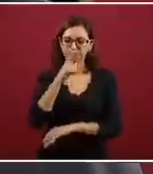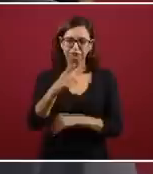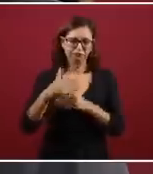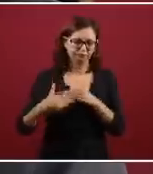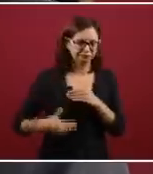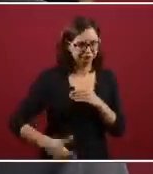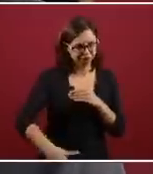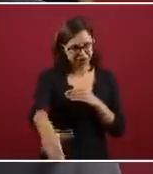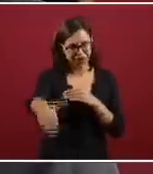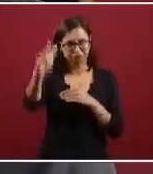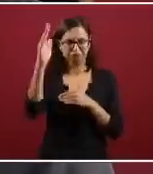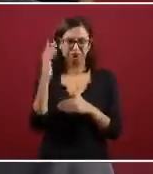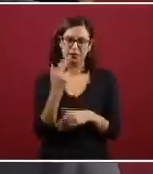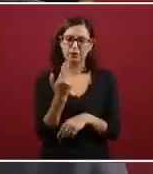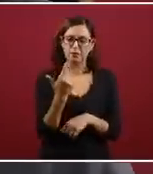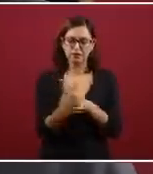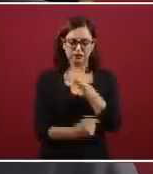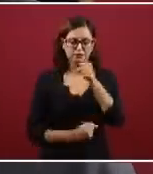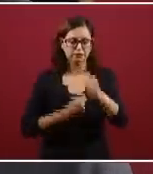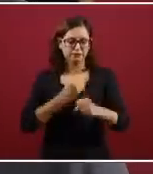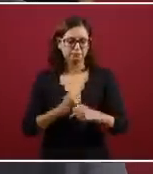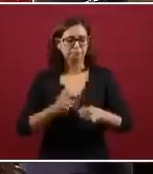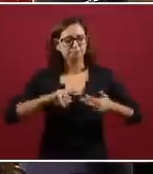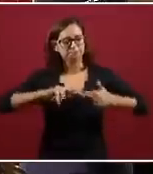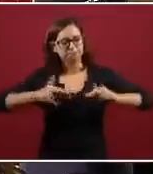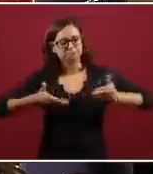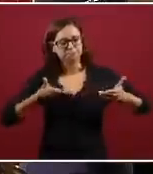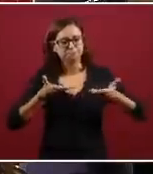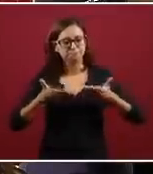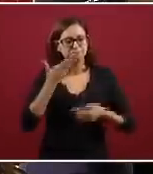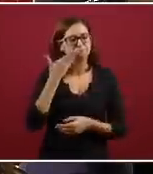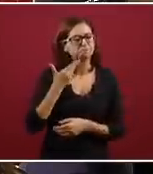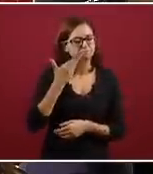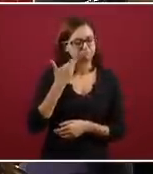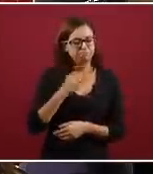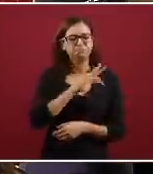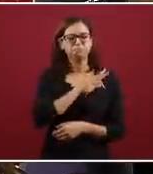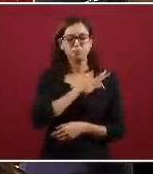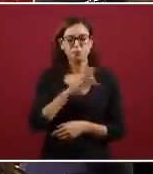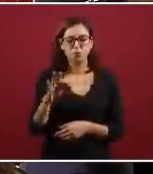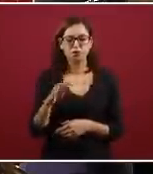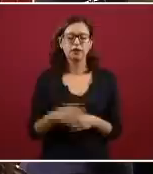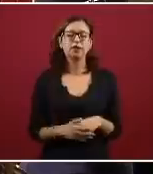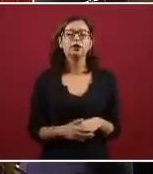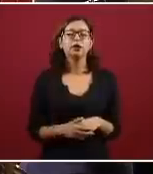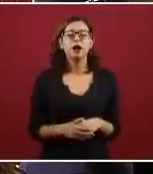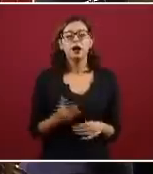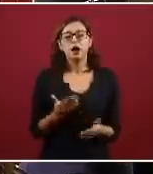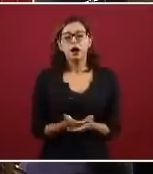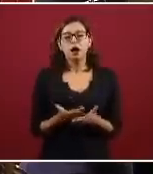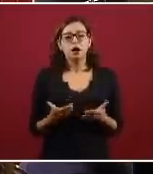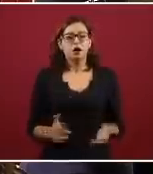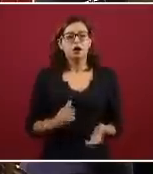relación cordial y atenta entre nosotros. Quiero agradecer al ciudadano presidente de la República.